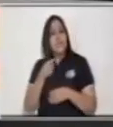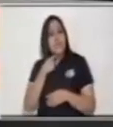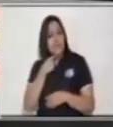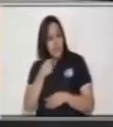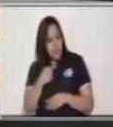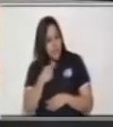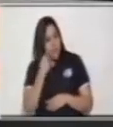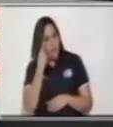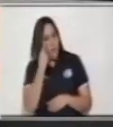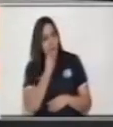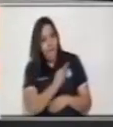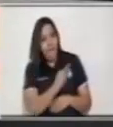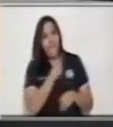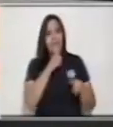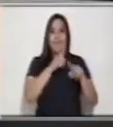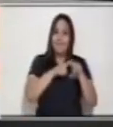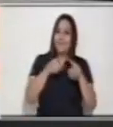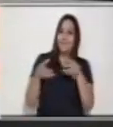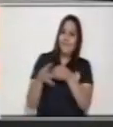dos?